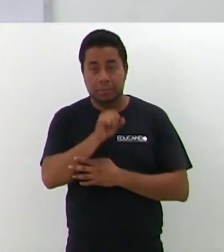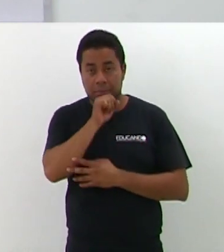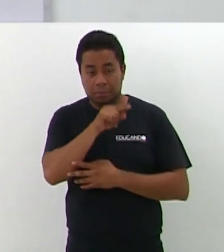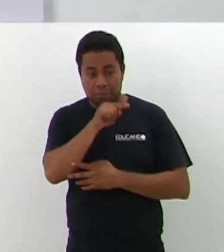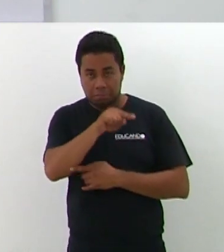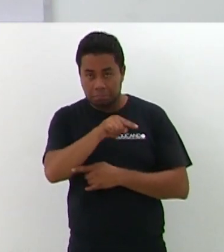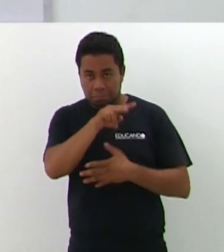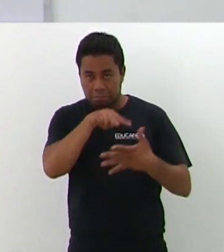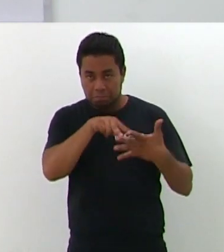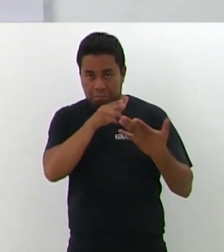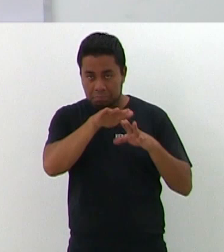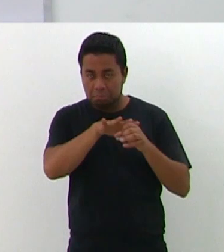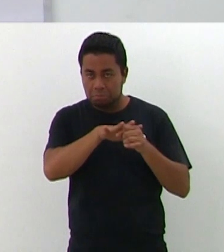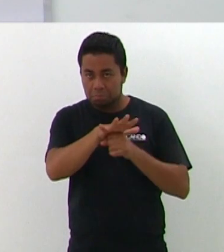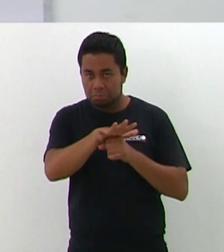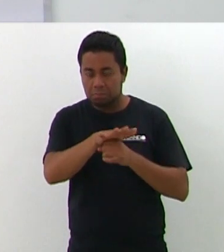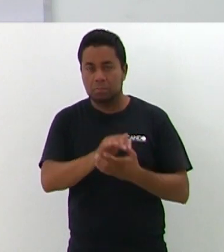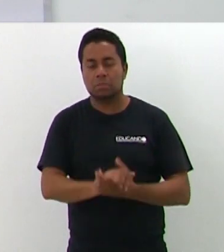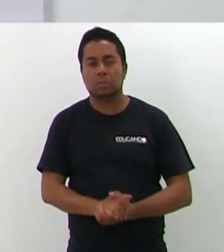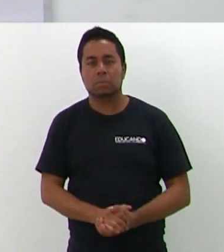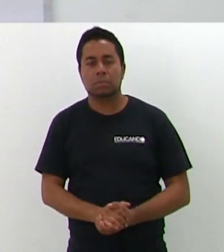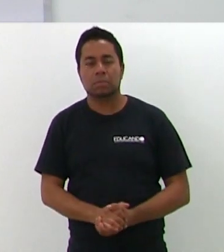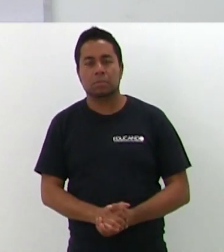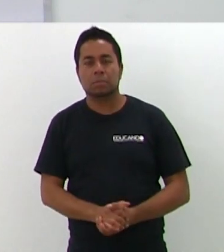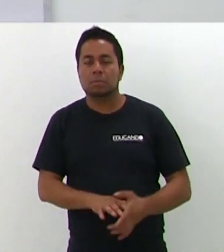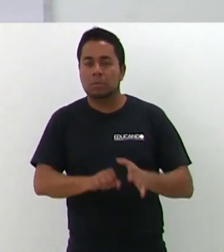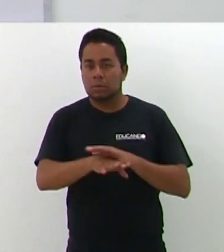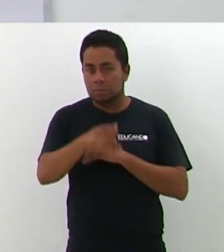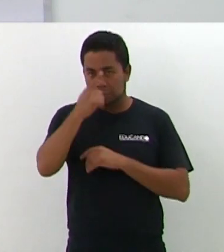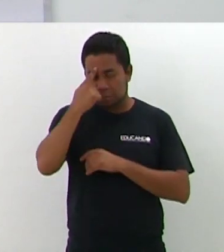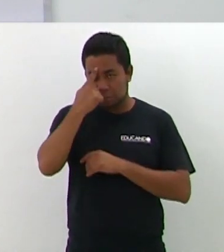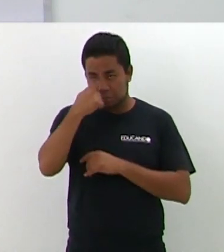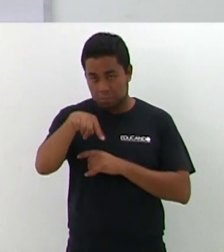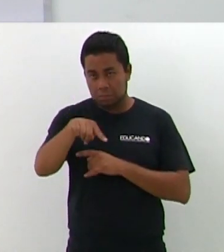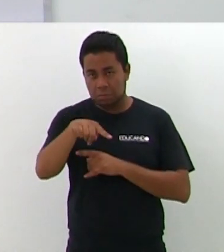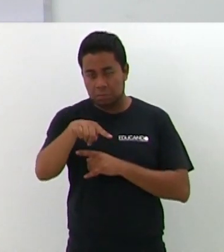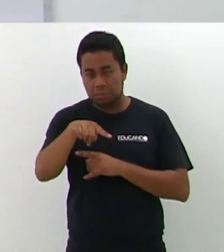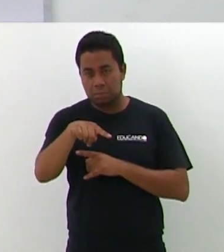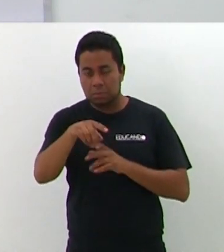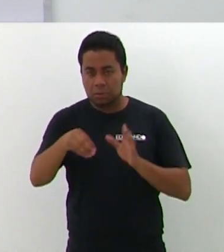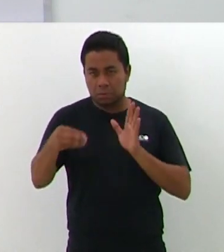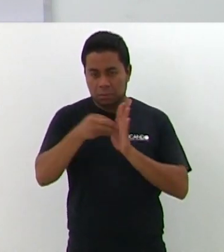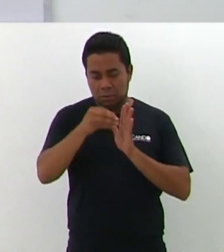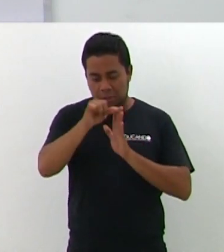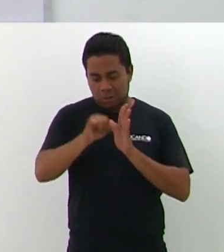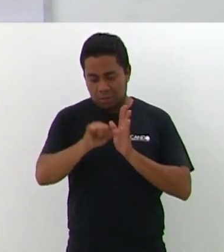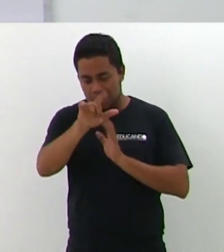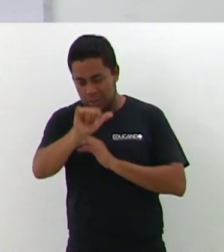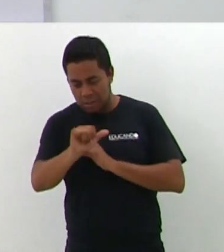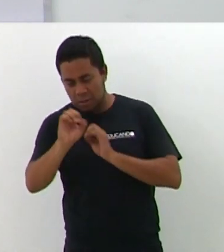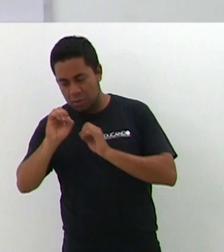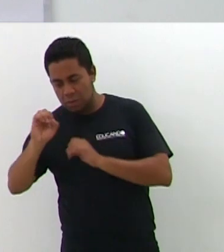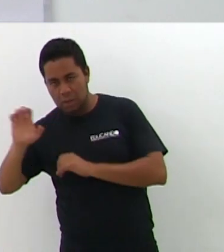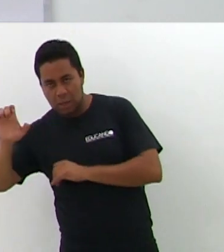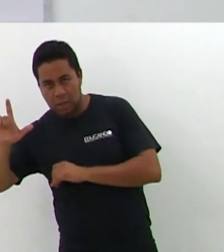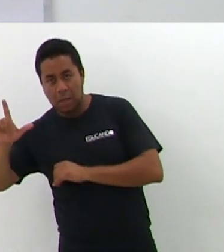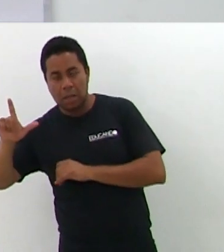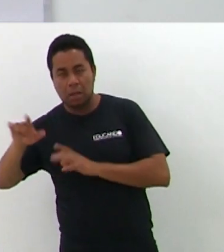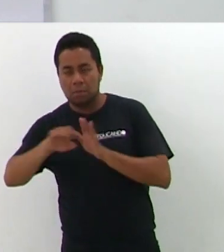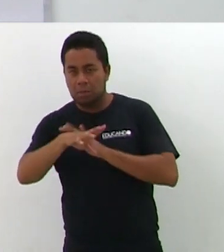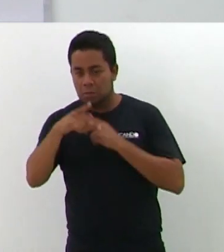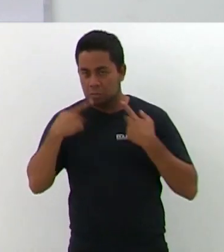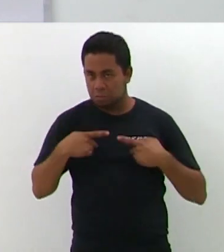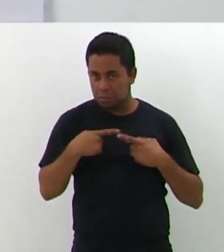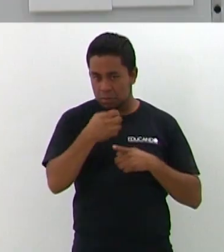lo que es el que, si nuestro artículo lleva la o el, si el sujeto